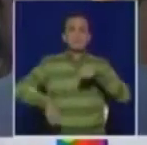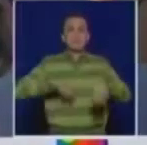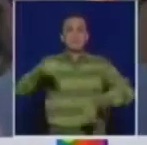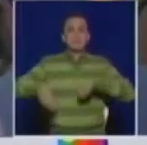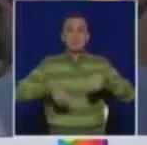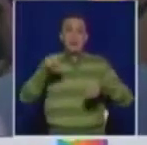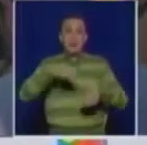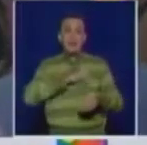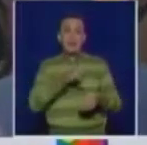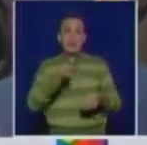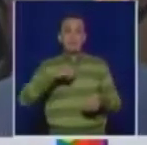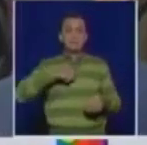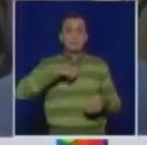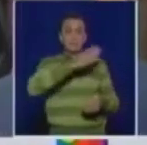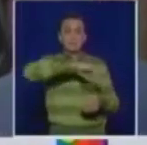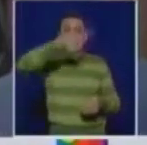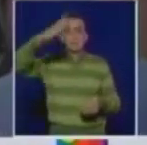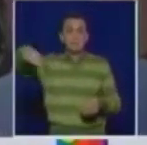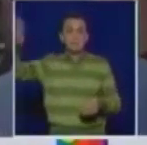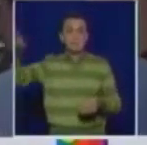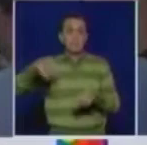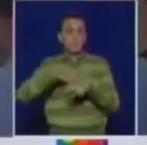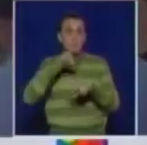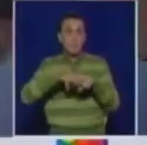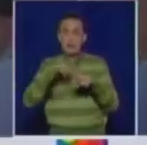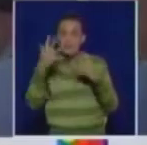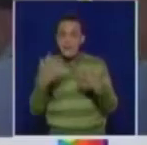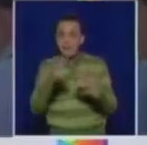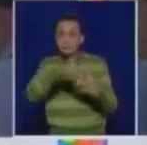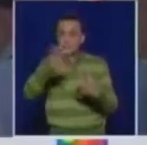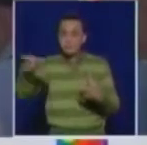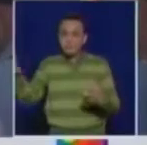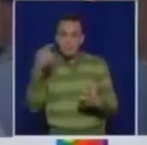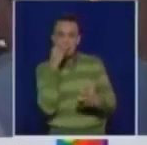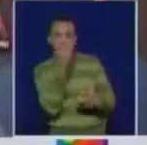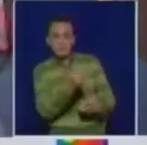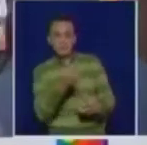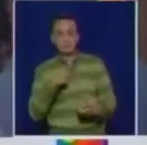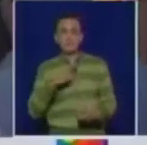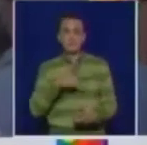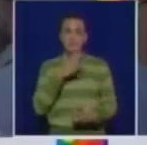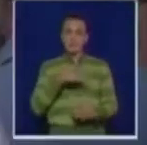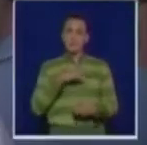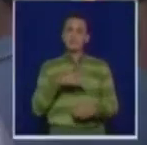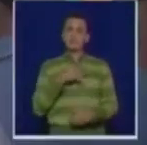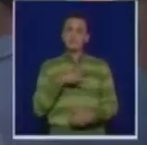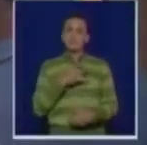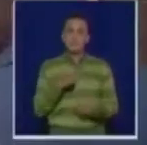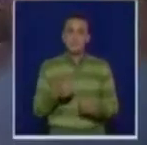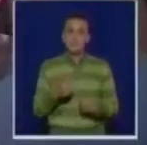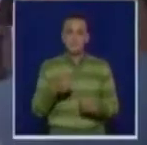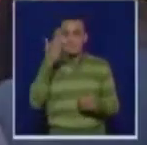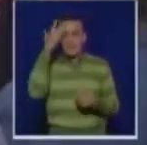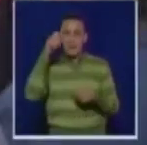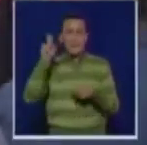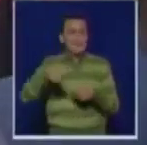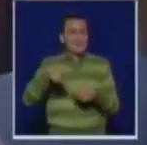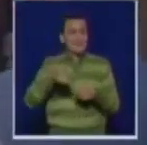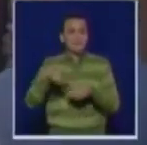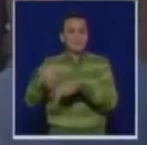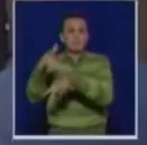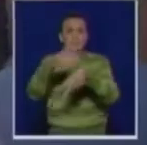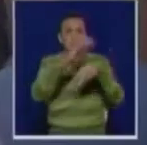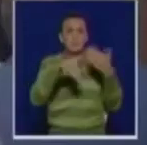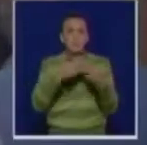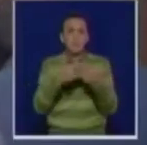está acá en Cali y me emociona mucho saber que hay más gente interesada en que este deporte se practique y que también